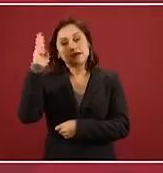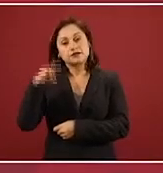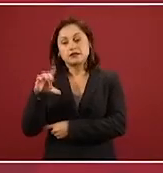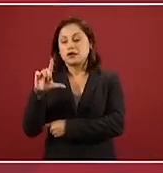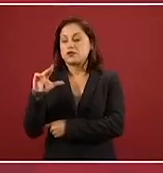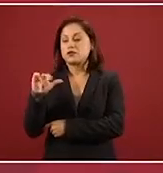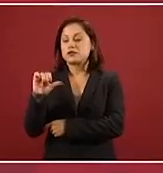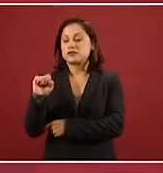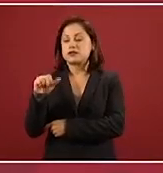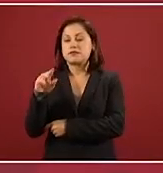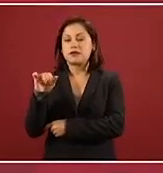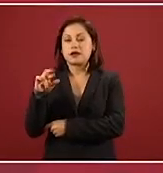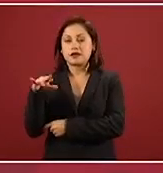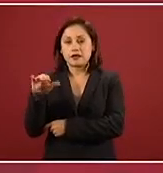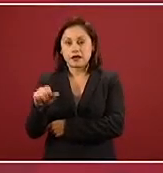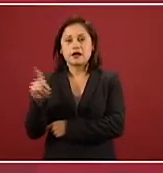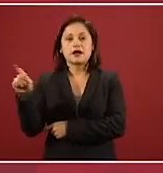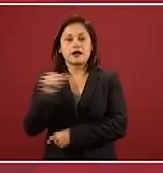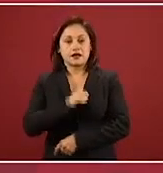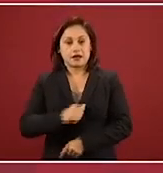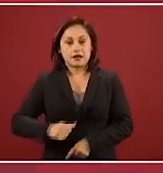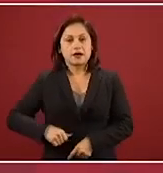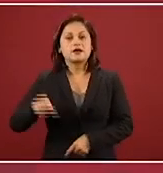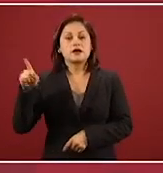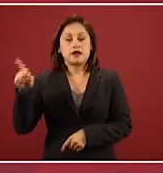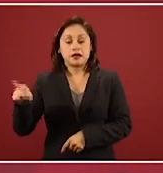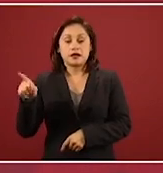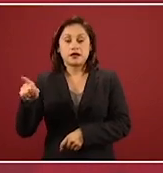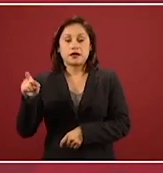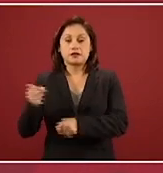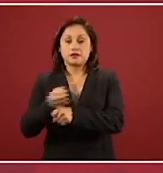que es la secretaria del Trabajo,